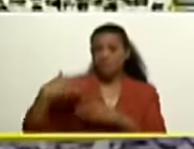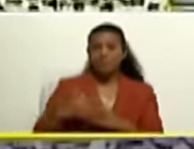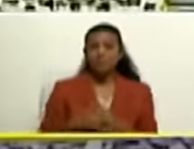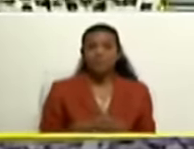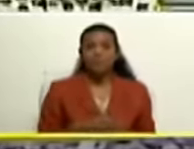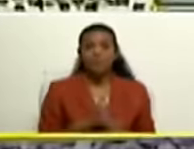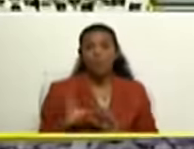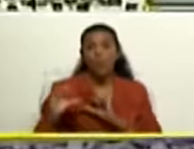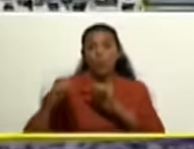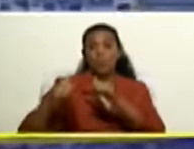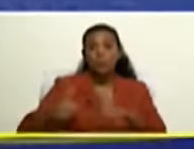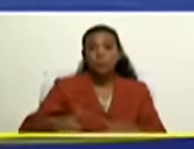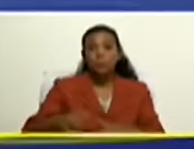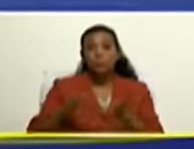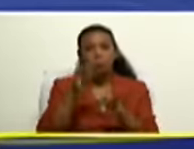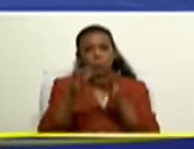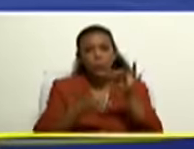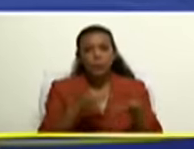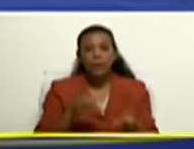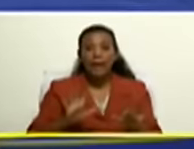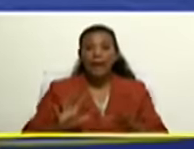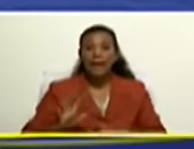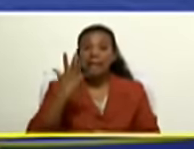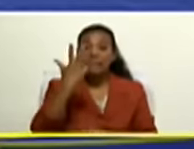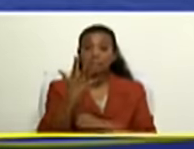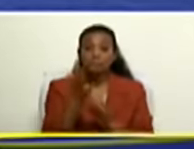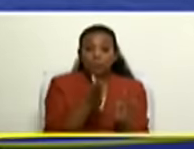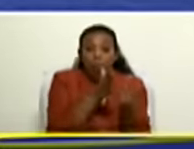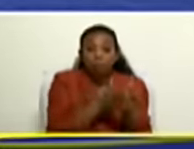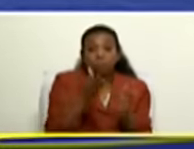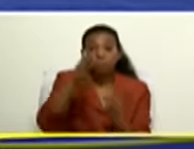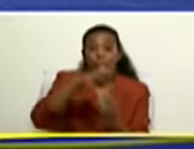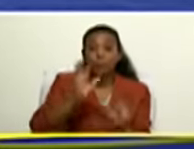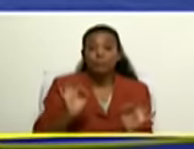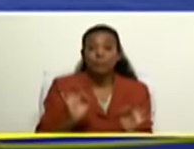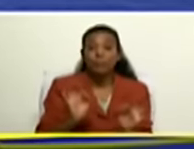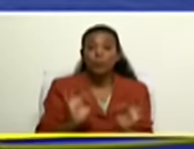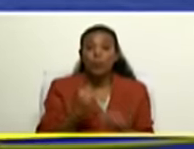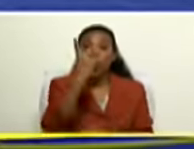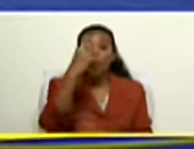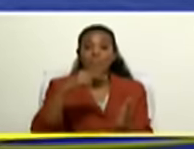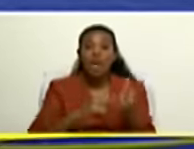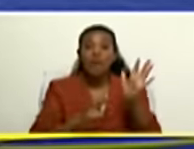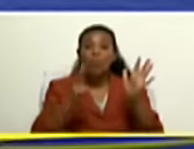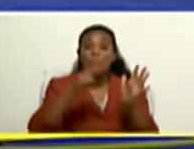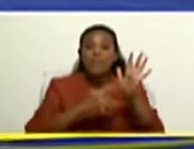Y empezó lo que yo denomino el quinto momento. 2015.